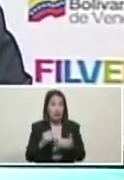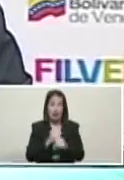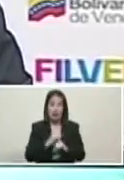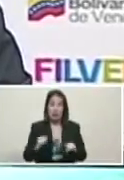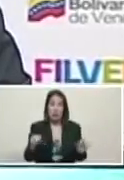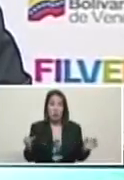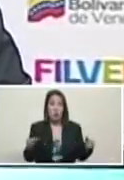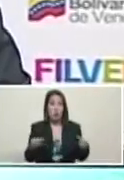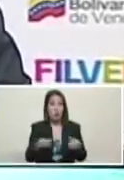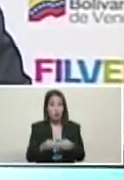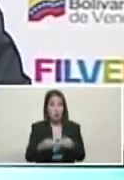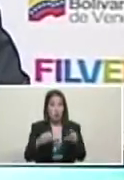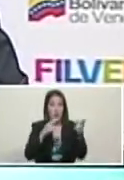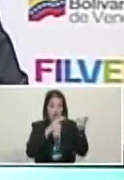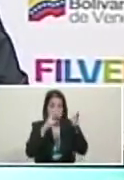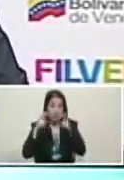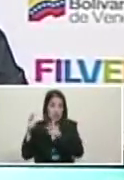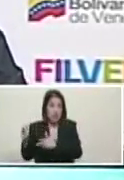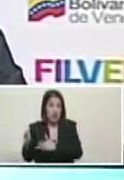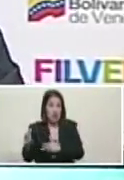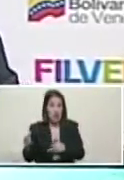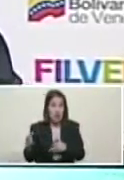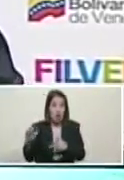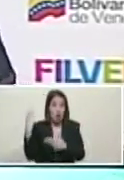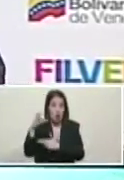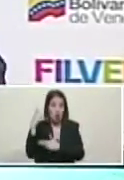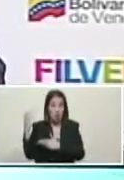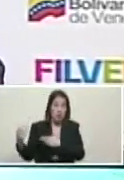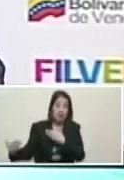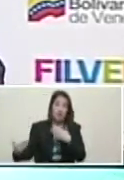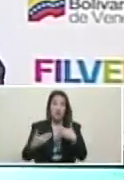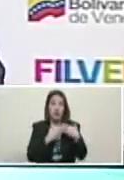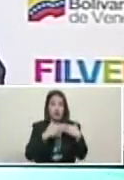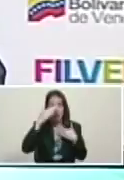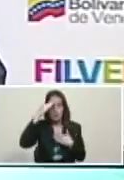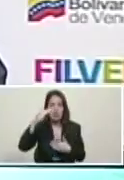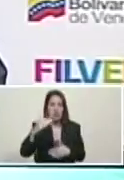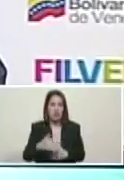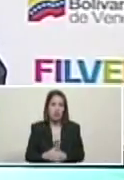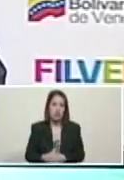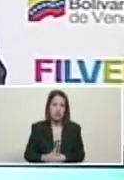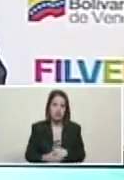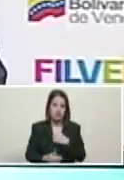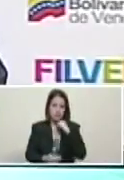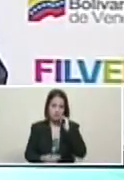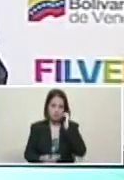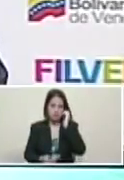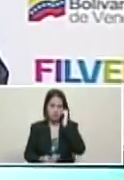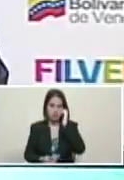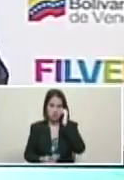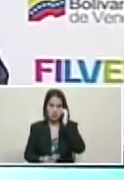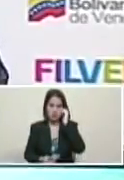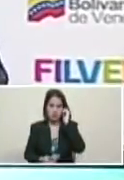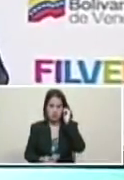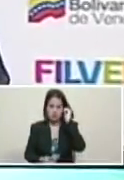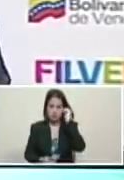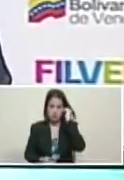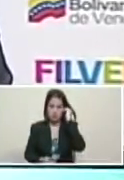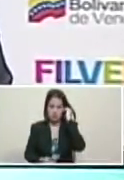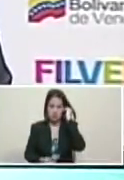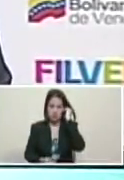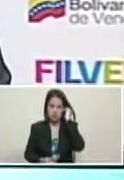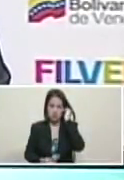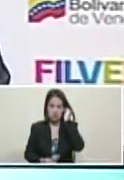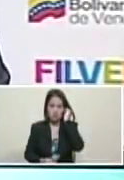fuerzas paramilitares colombianas contra nuestras fuerzas militares. Y además, ratificar la línea histórica,